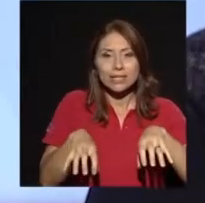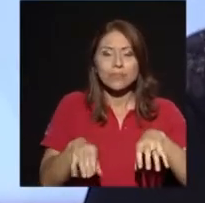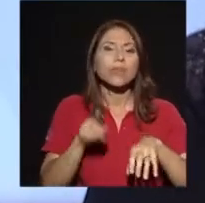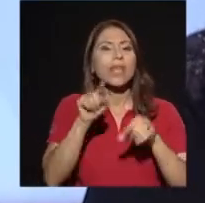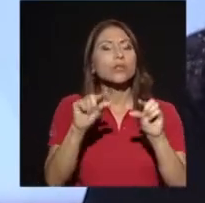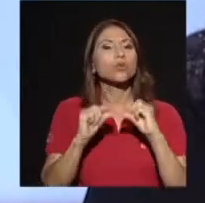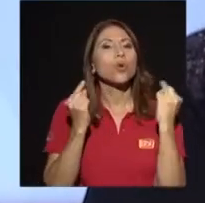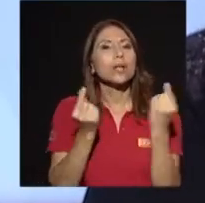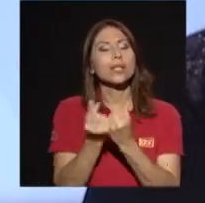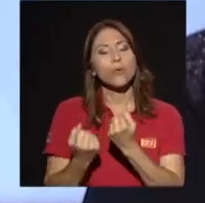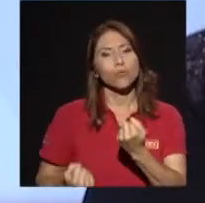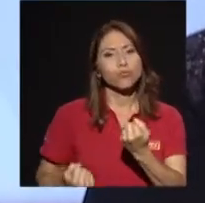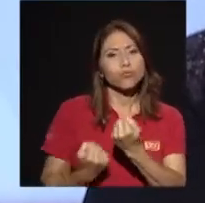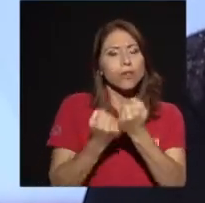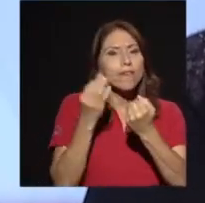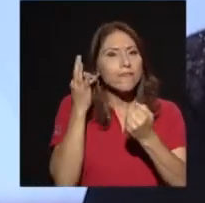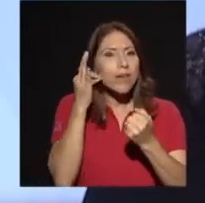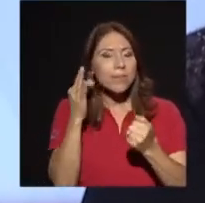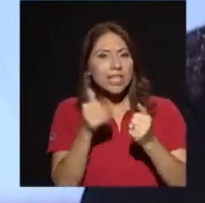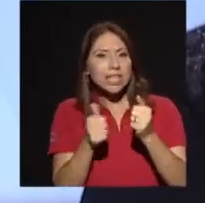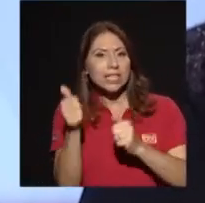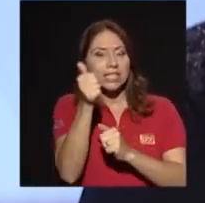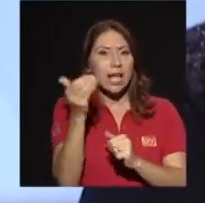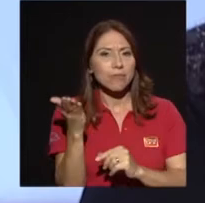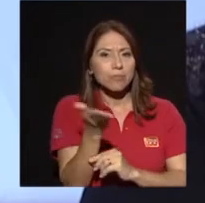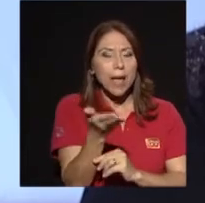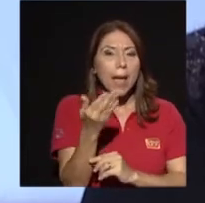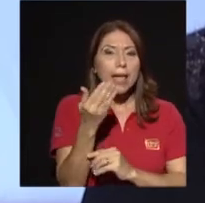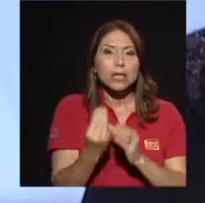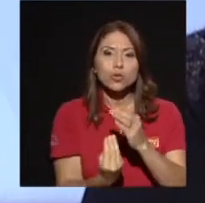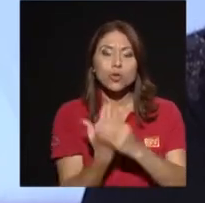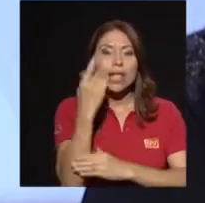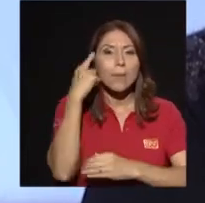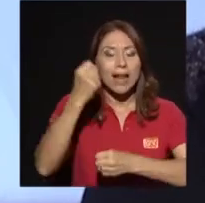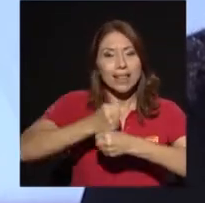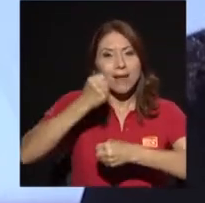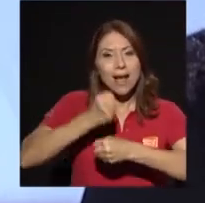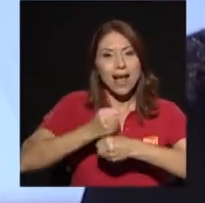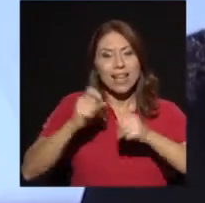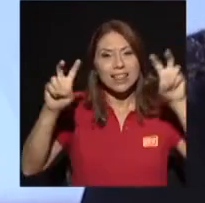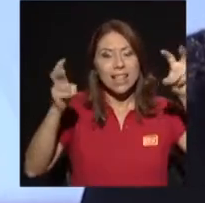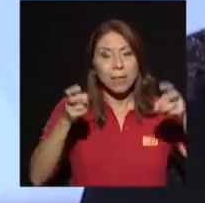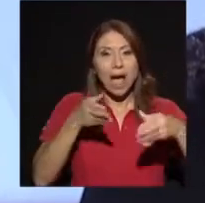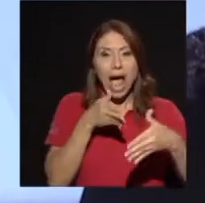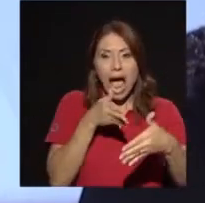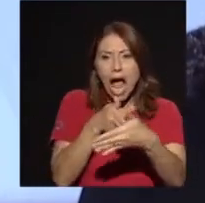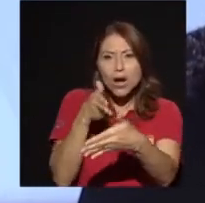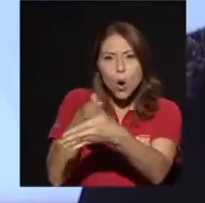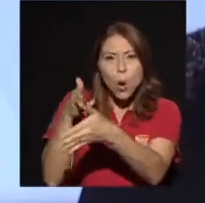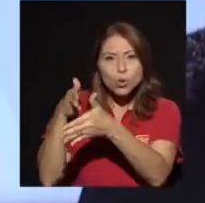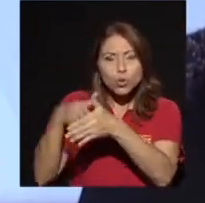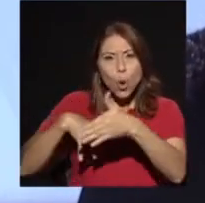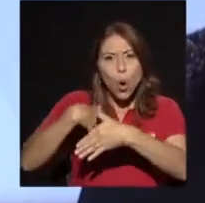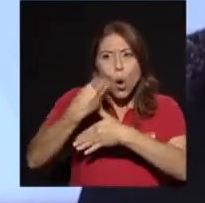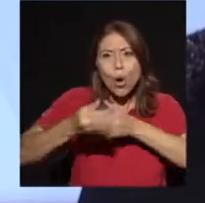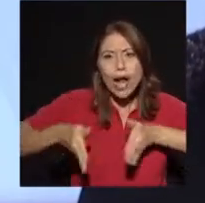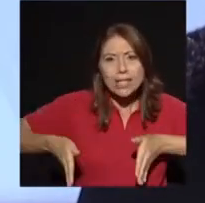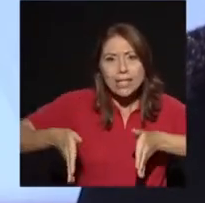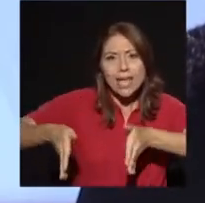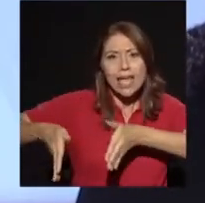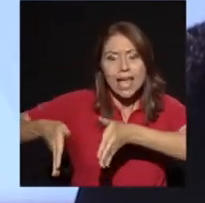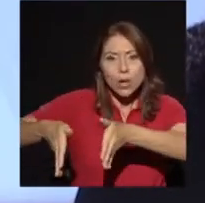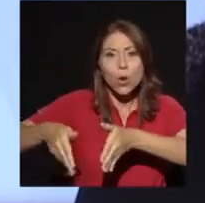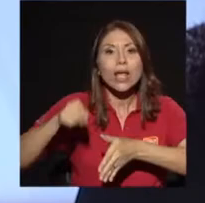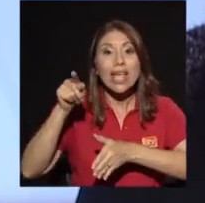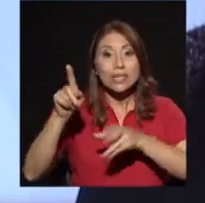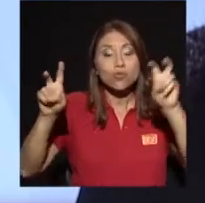colectivo feminista el cual surgió para trabajar el tema del acoso callejero, que es un tema, ¿verdad?, que nos ataca directamente